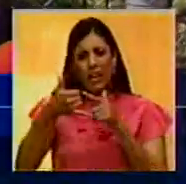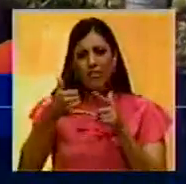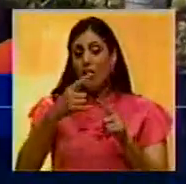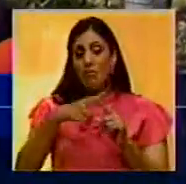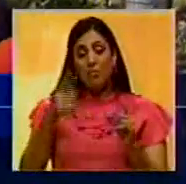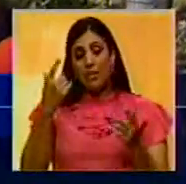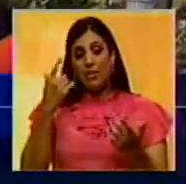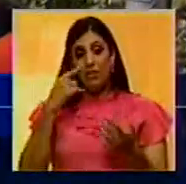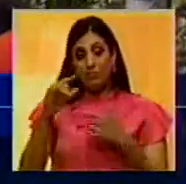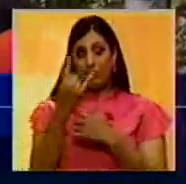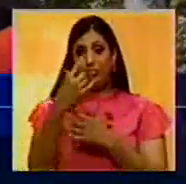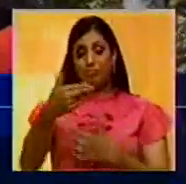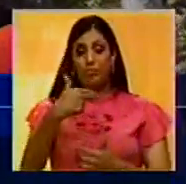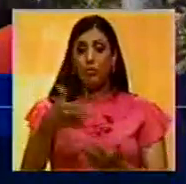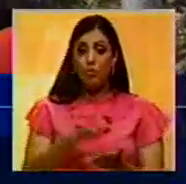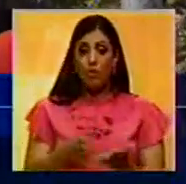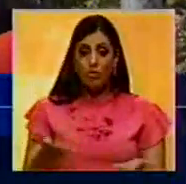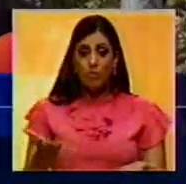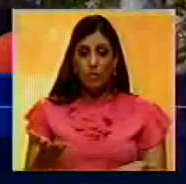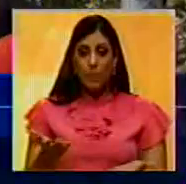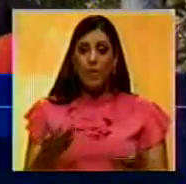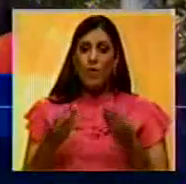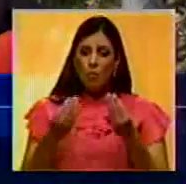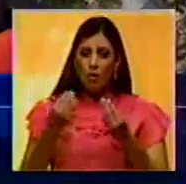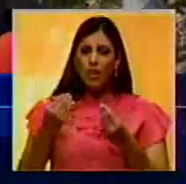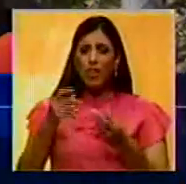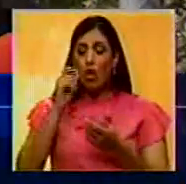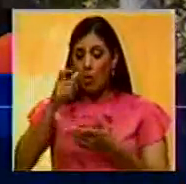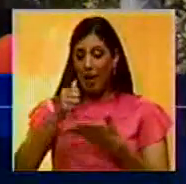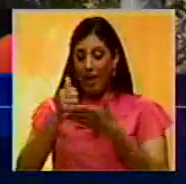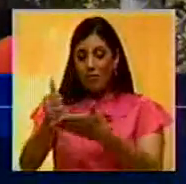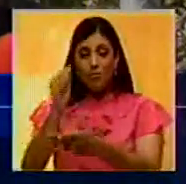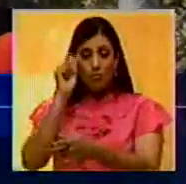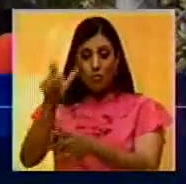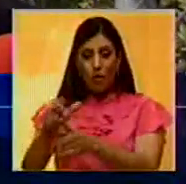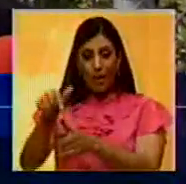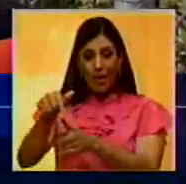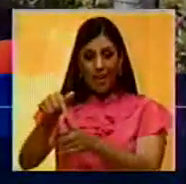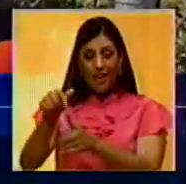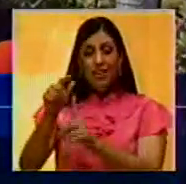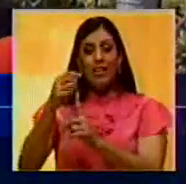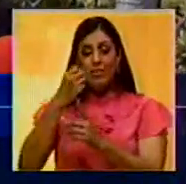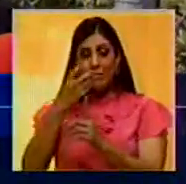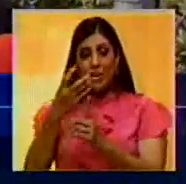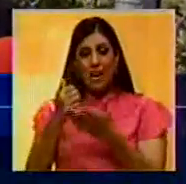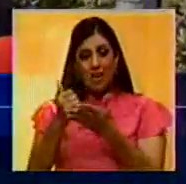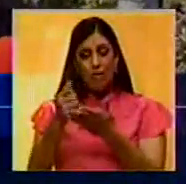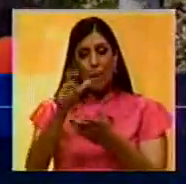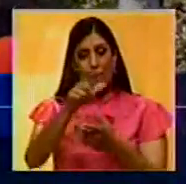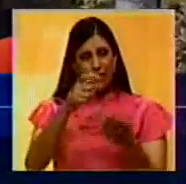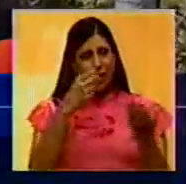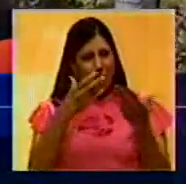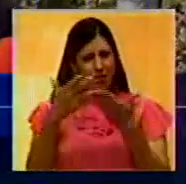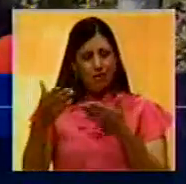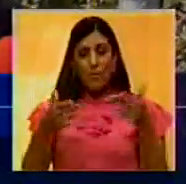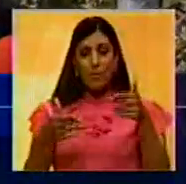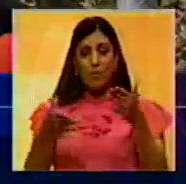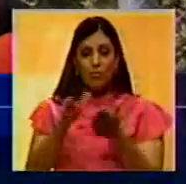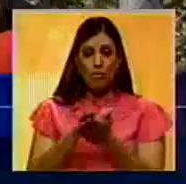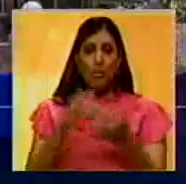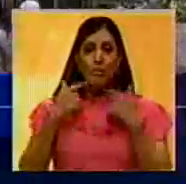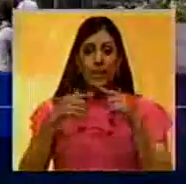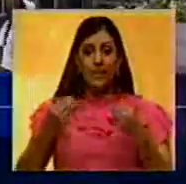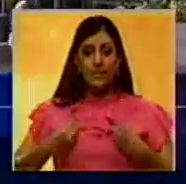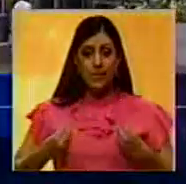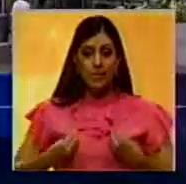Pero imagínate lo que pasó. Porque medía, porque quería estar bien con ellos para que devolvieran, ver lo que le pasó, perdió la